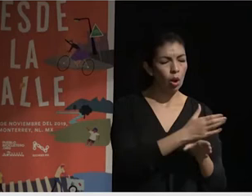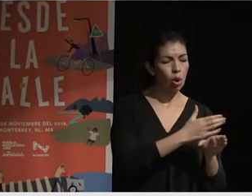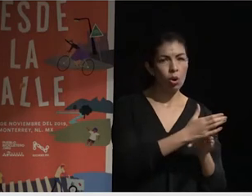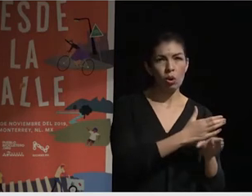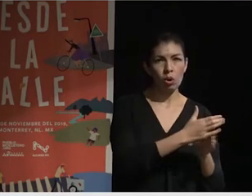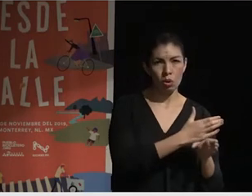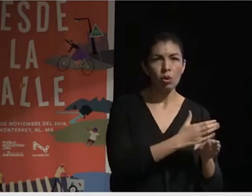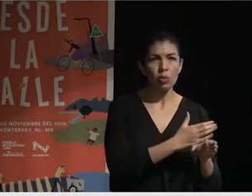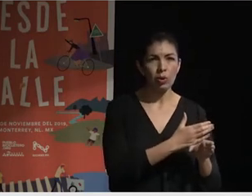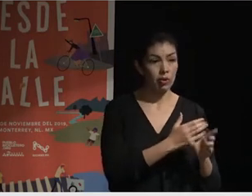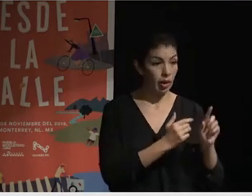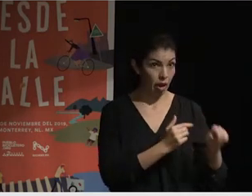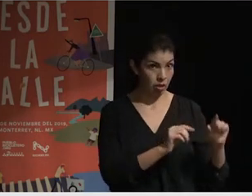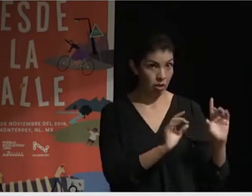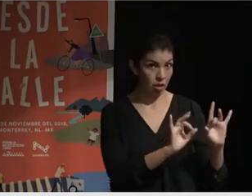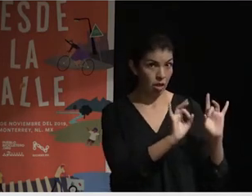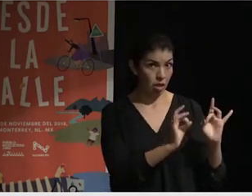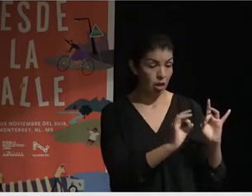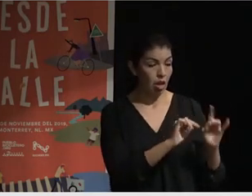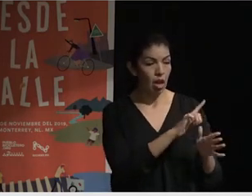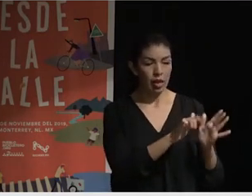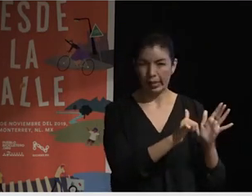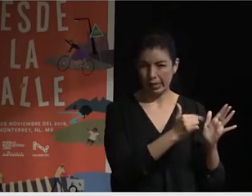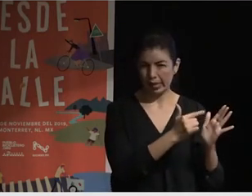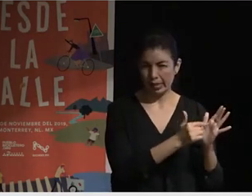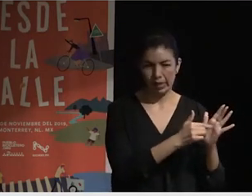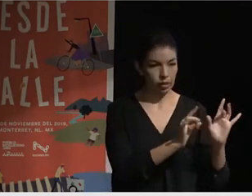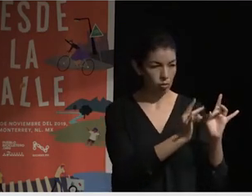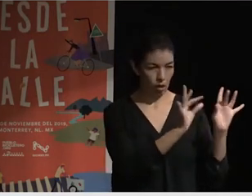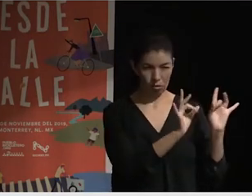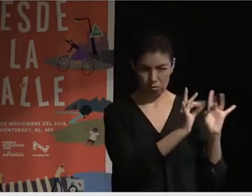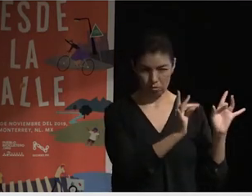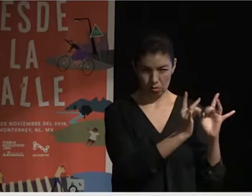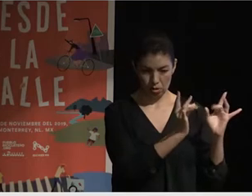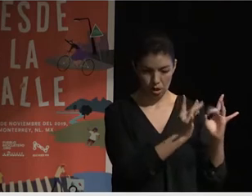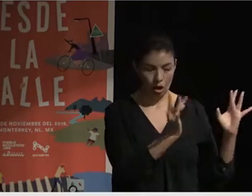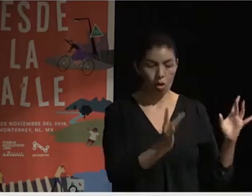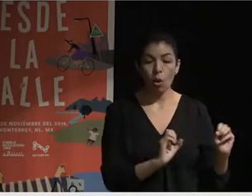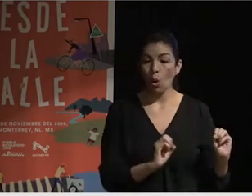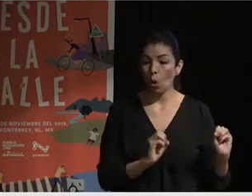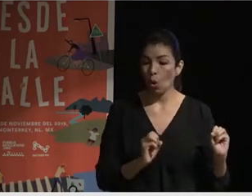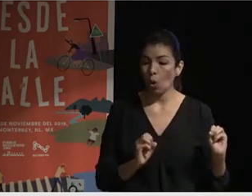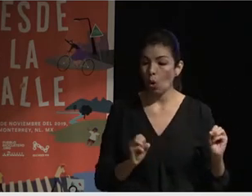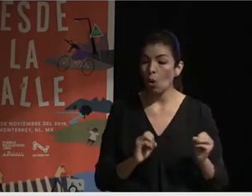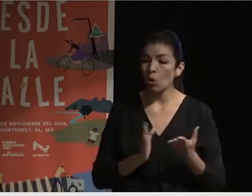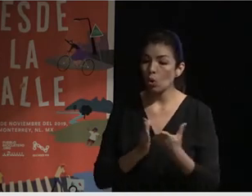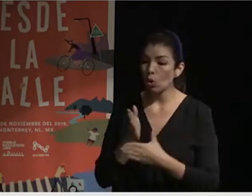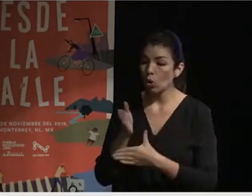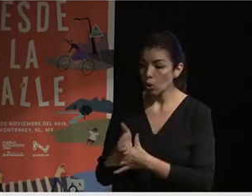tomo una foto en Instagram y le pongo ahí que está bien chido y le doy 5 estrellitas, pues bueno, yo soy parte de ese